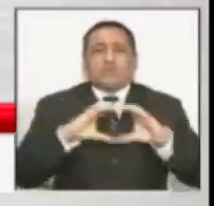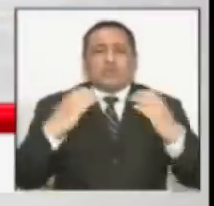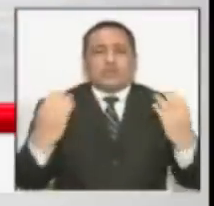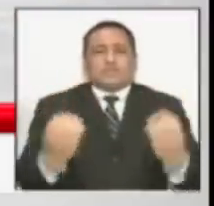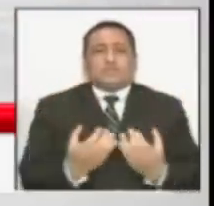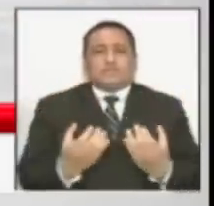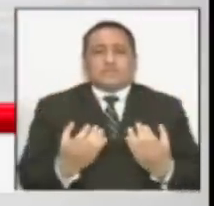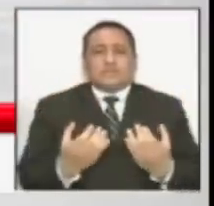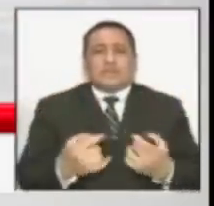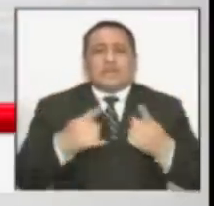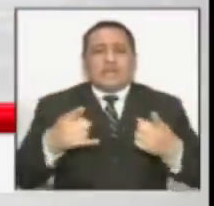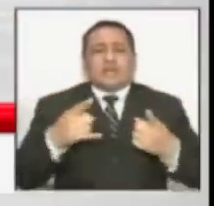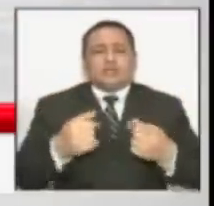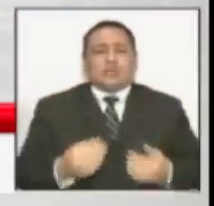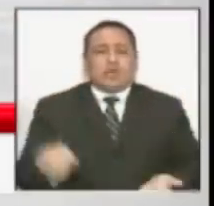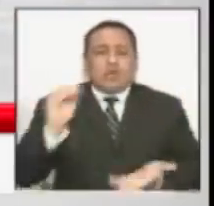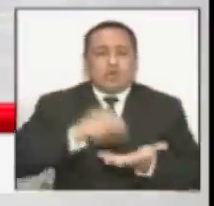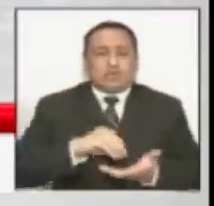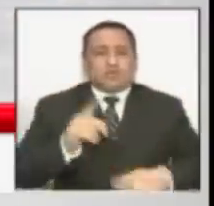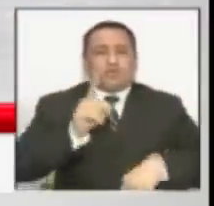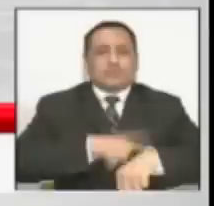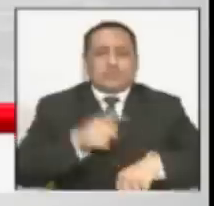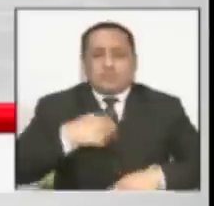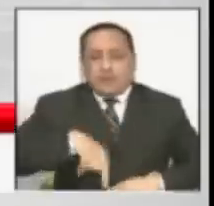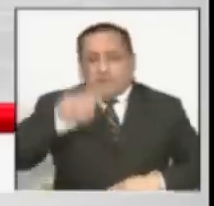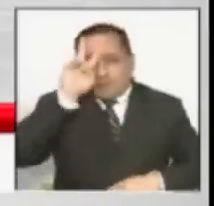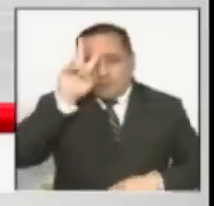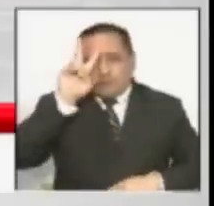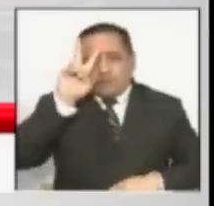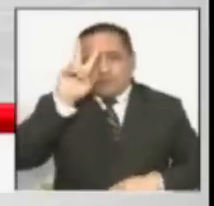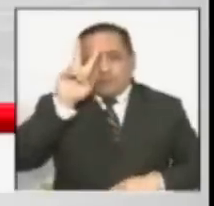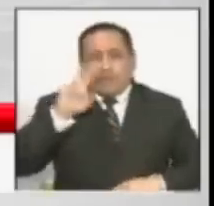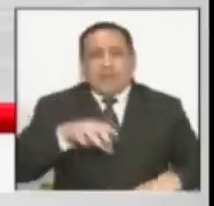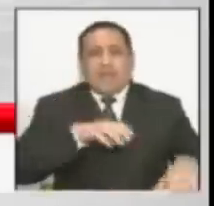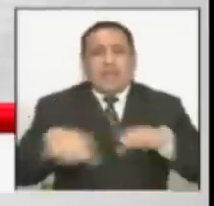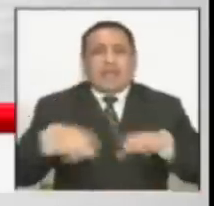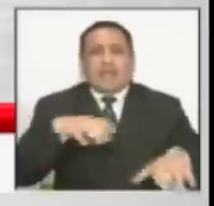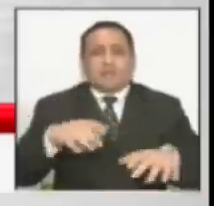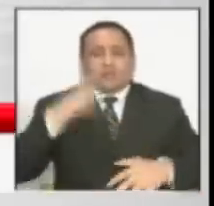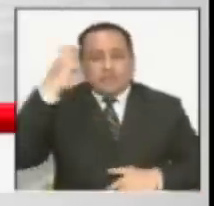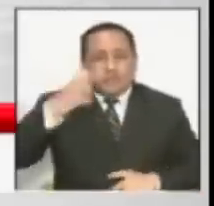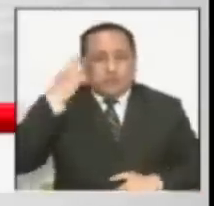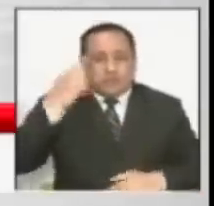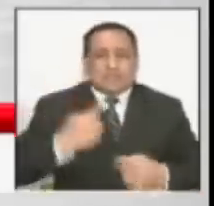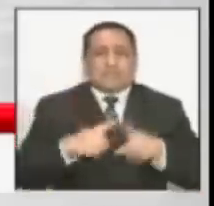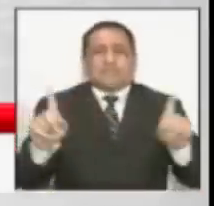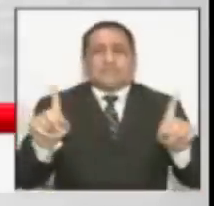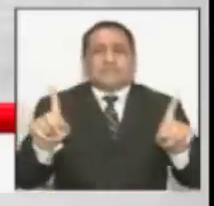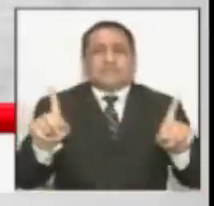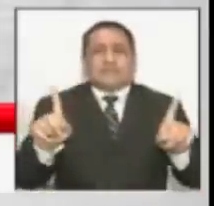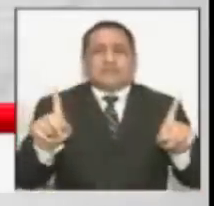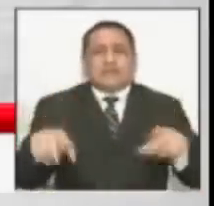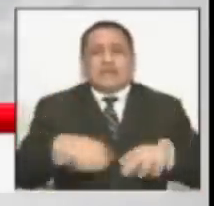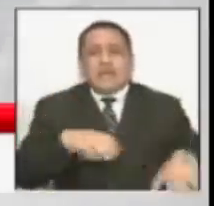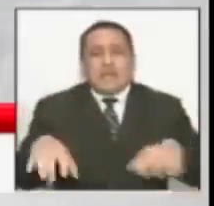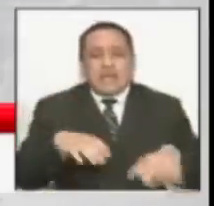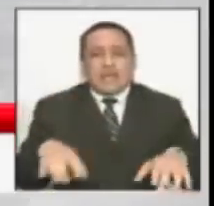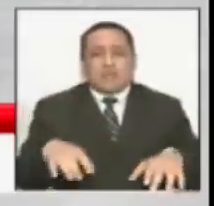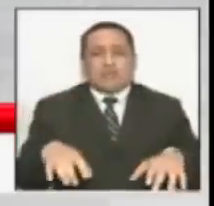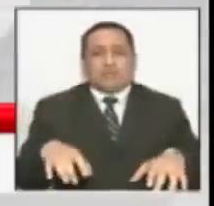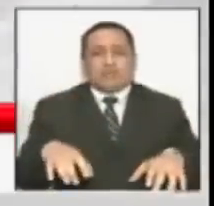congresistas, es un nuevo momento para el país. Hagamos una política distinta.